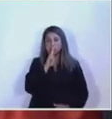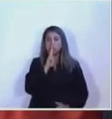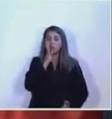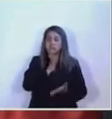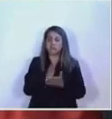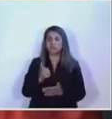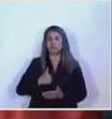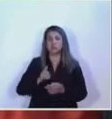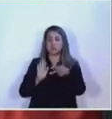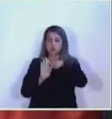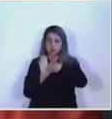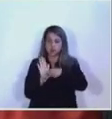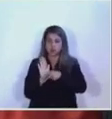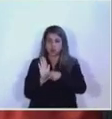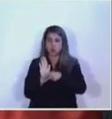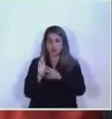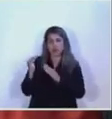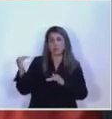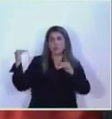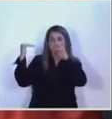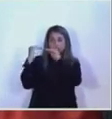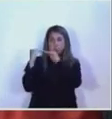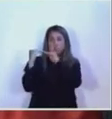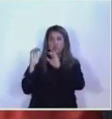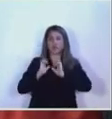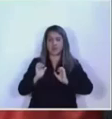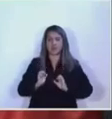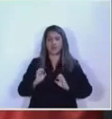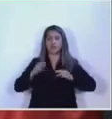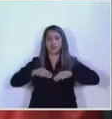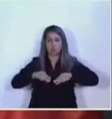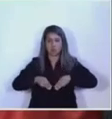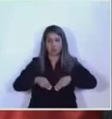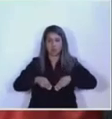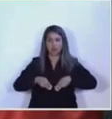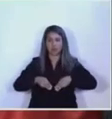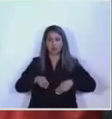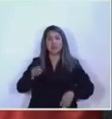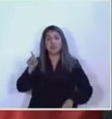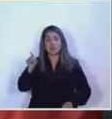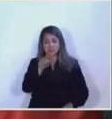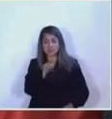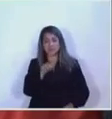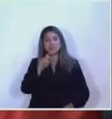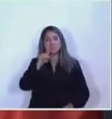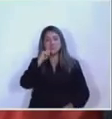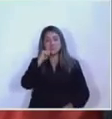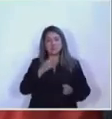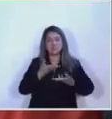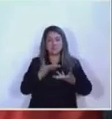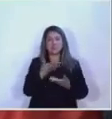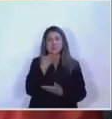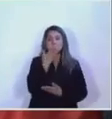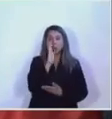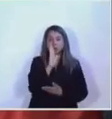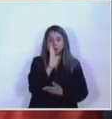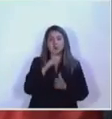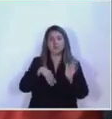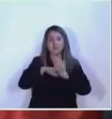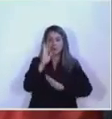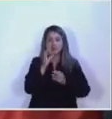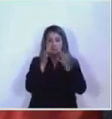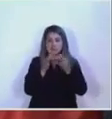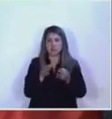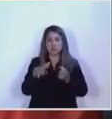las normas y a los más altos estándares éticos y morales. Ello se traducirá en mejores y más